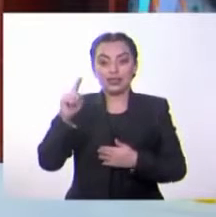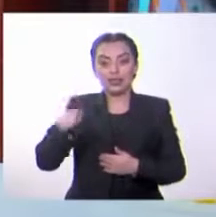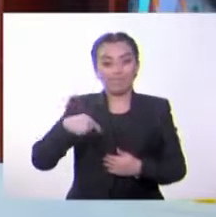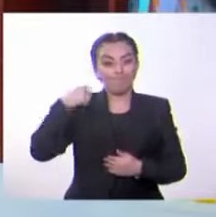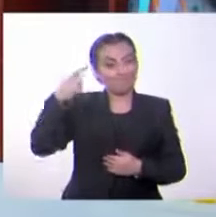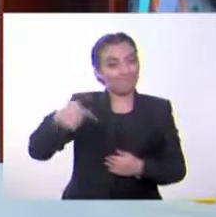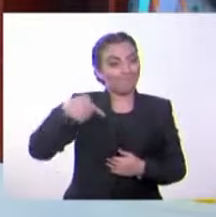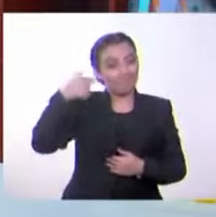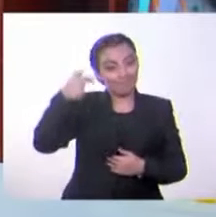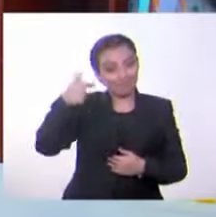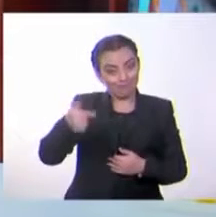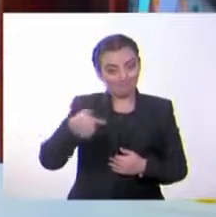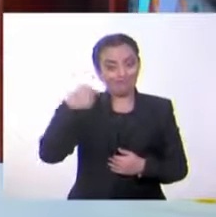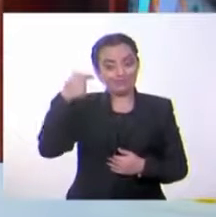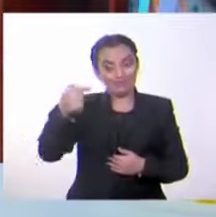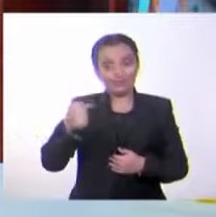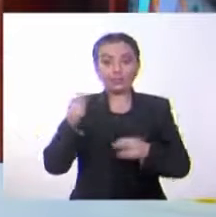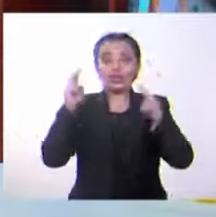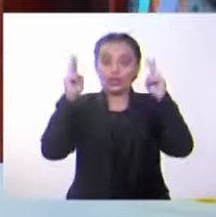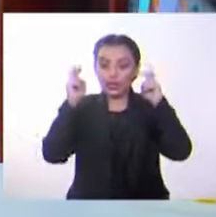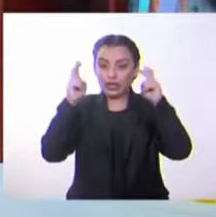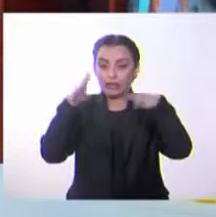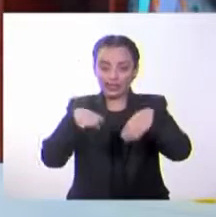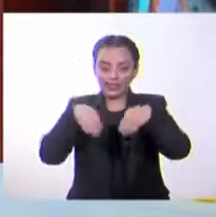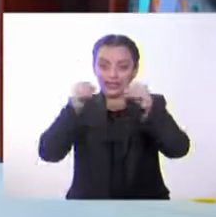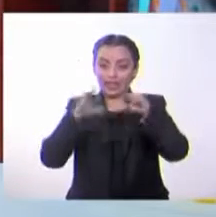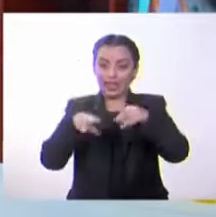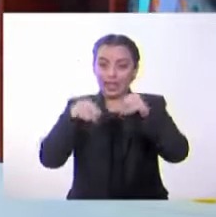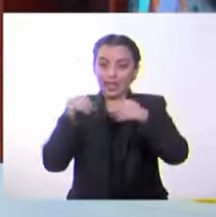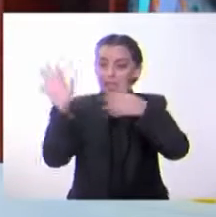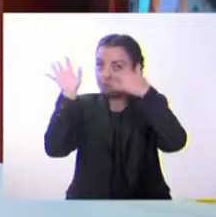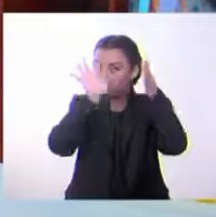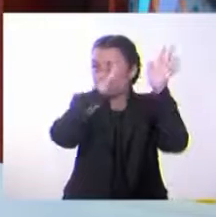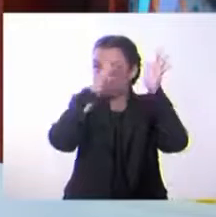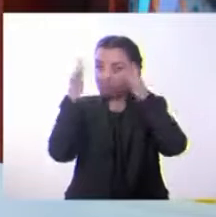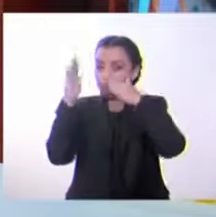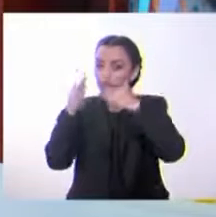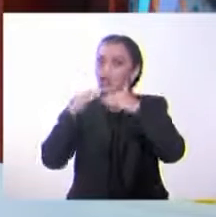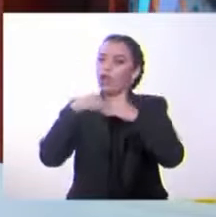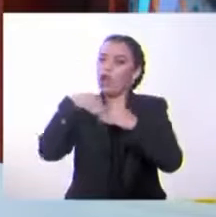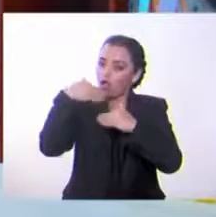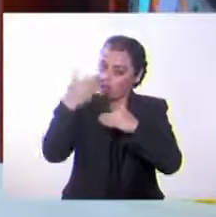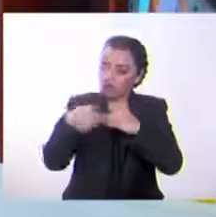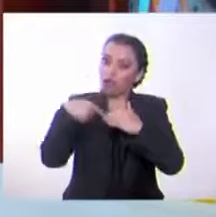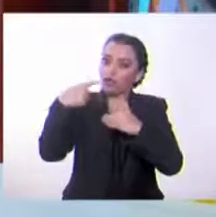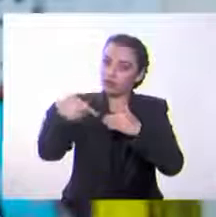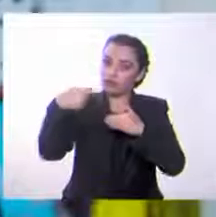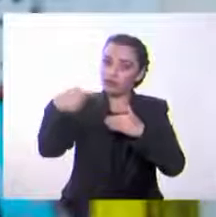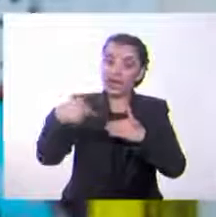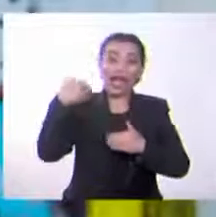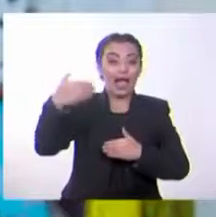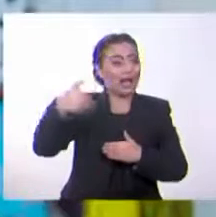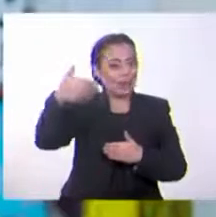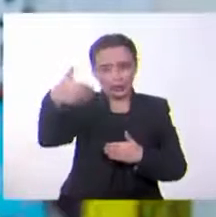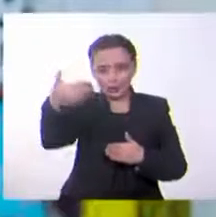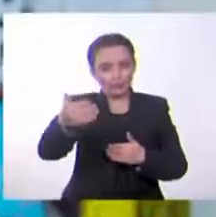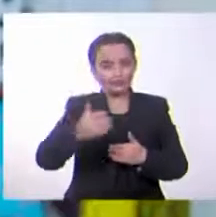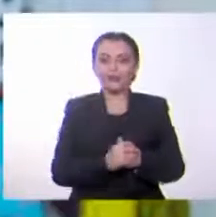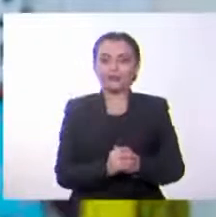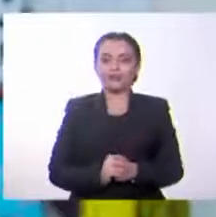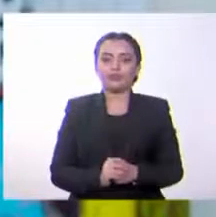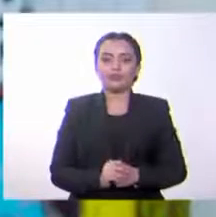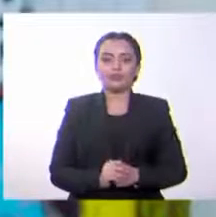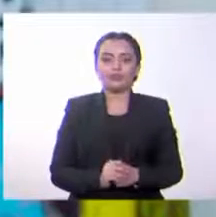estas temáticas de tierra, de ambiente y de clima más adelante en el transcurso del año. Espero que te